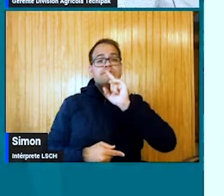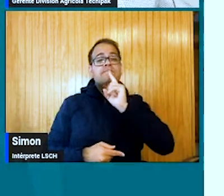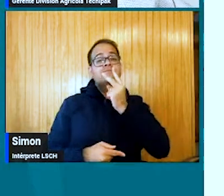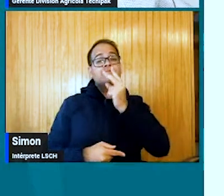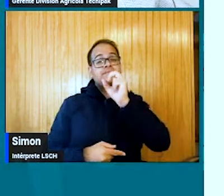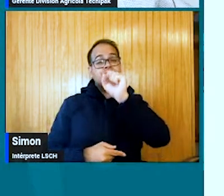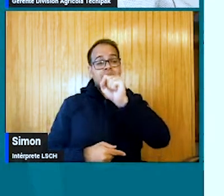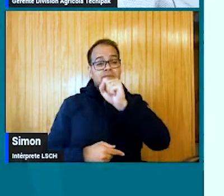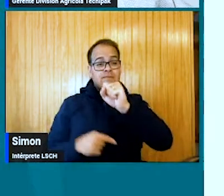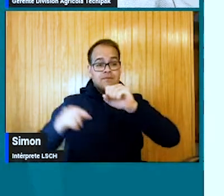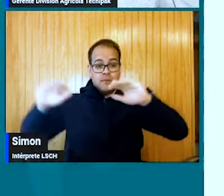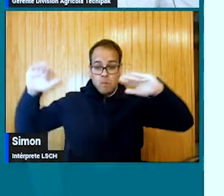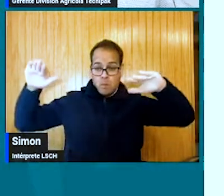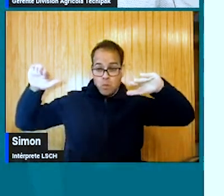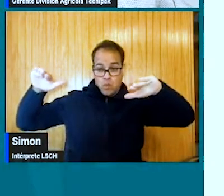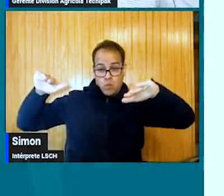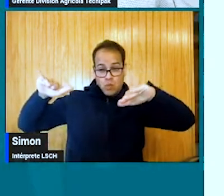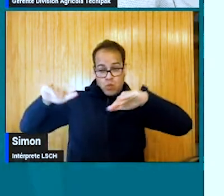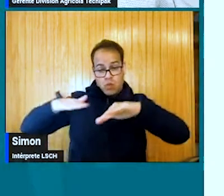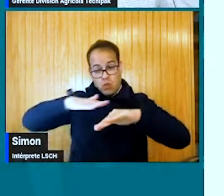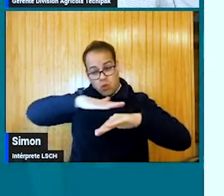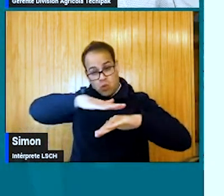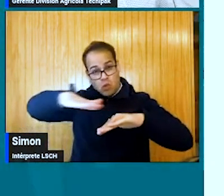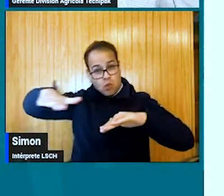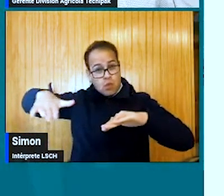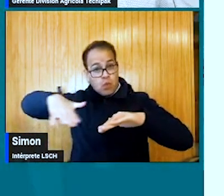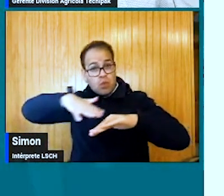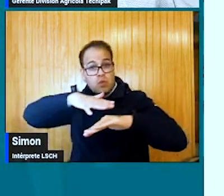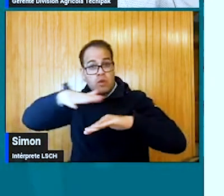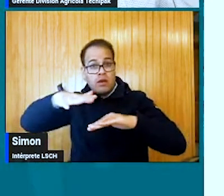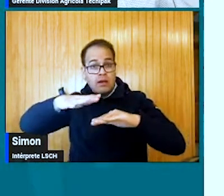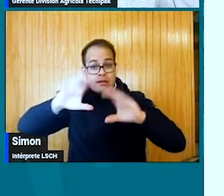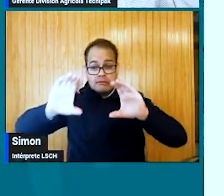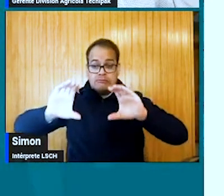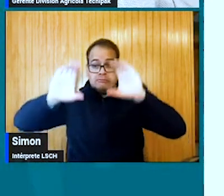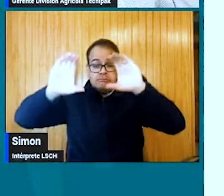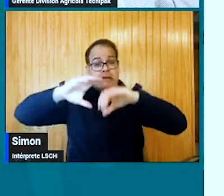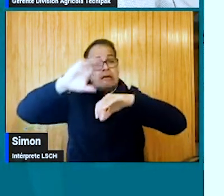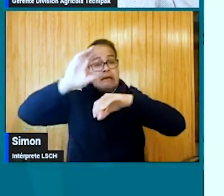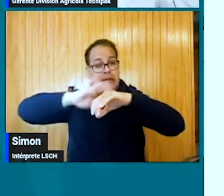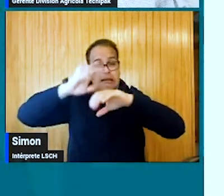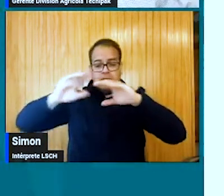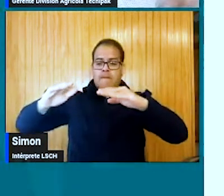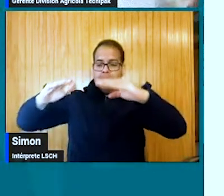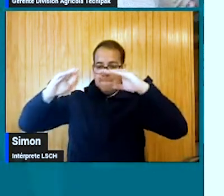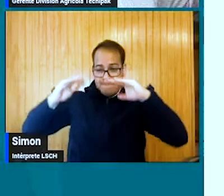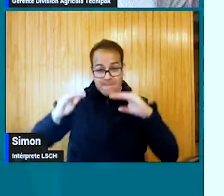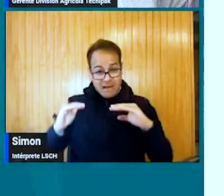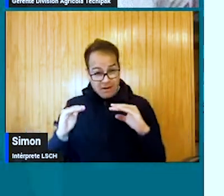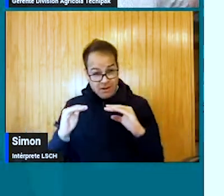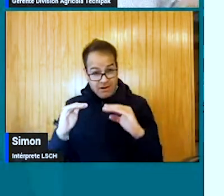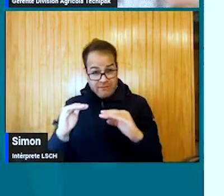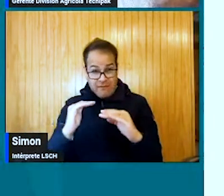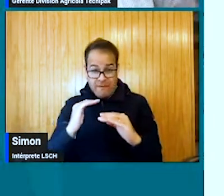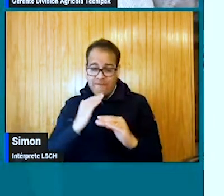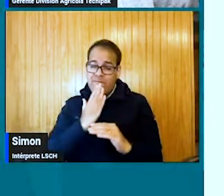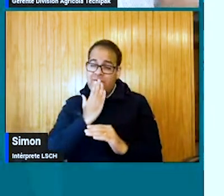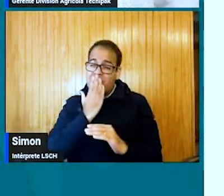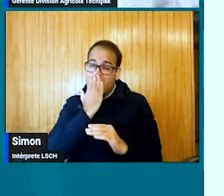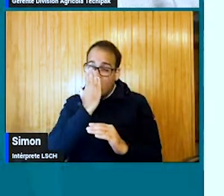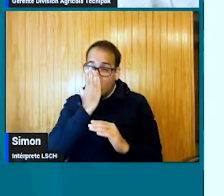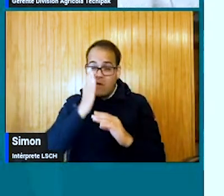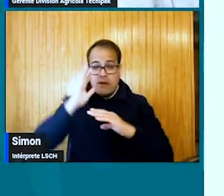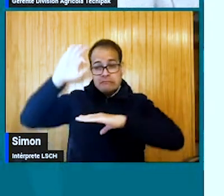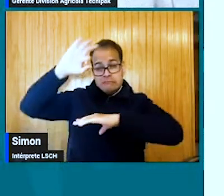el huerto se enfría por intercambio de calor por radiación. O sea, al final la noche oscura se lleva este